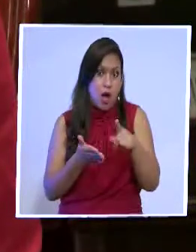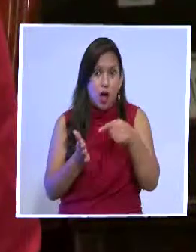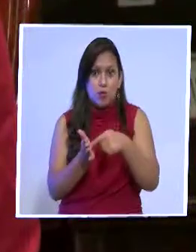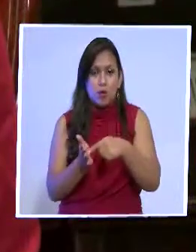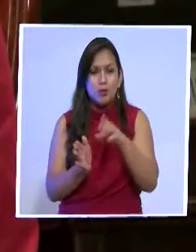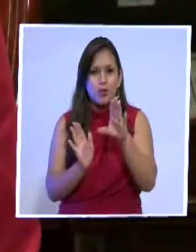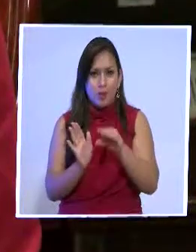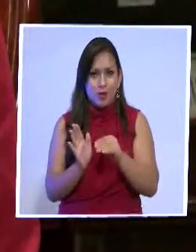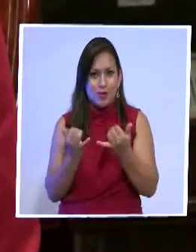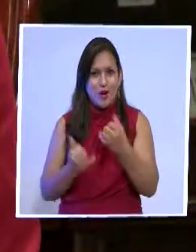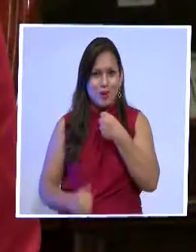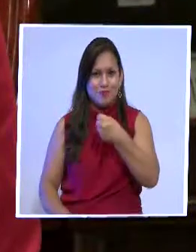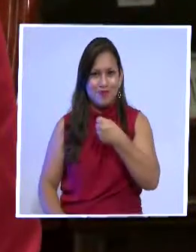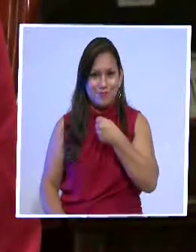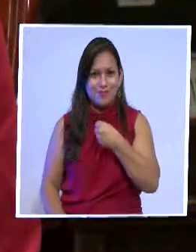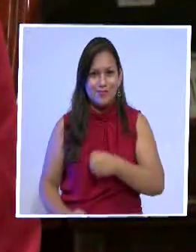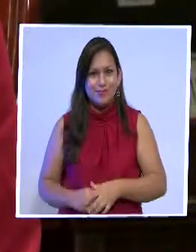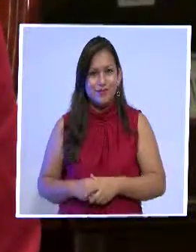nuestra siguiente entrevista.